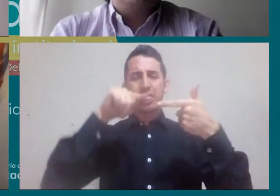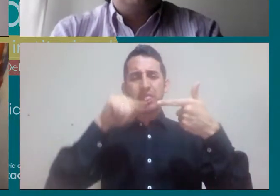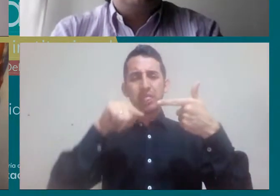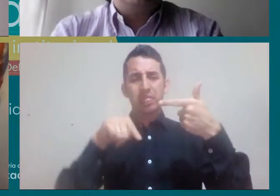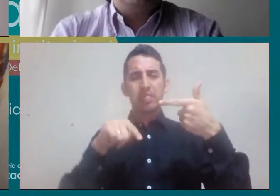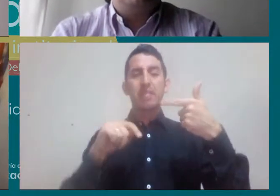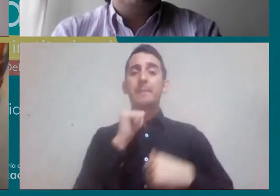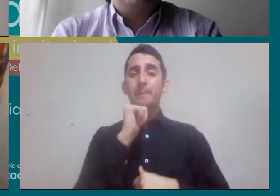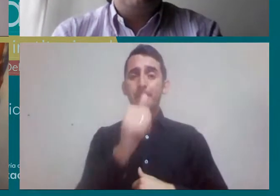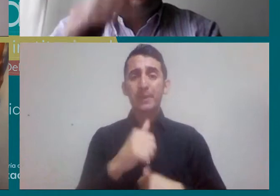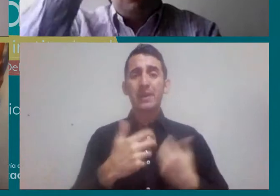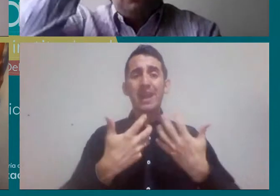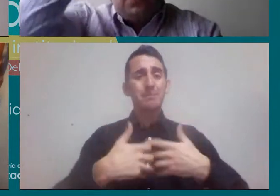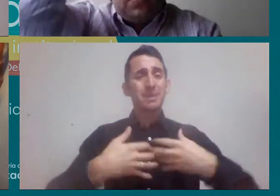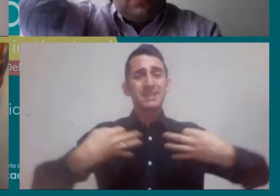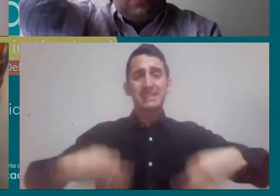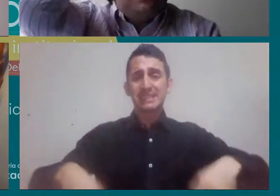empresa